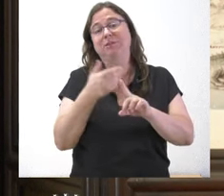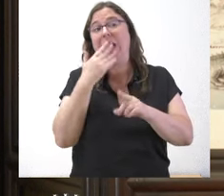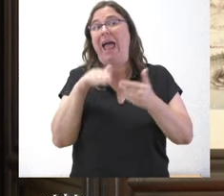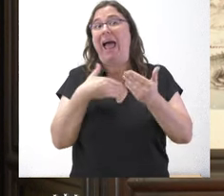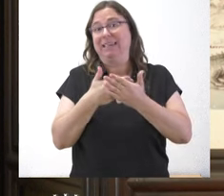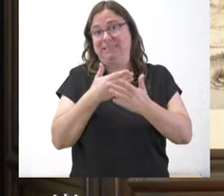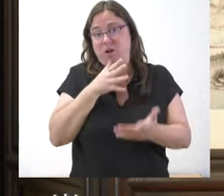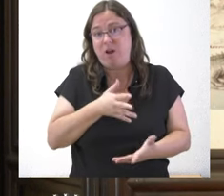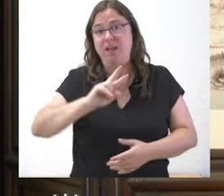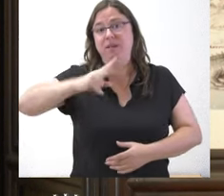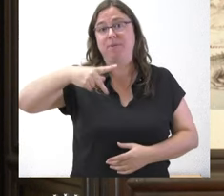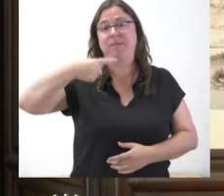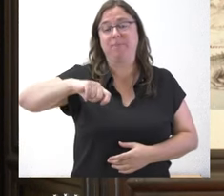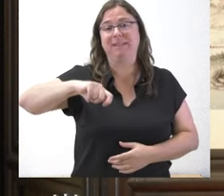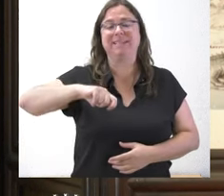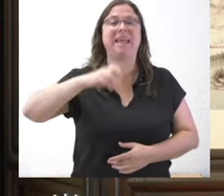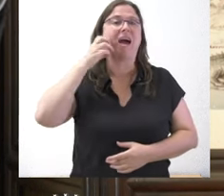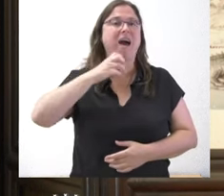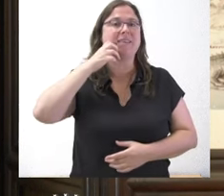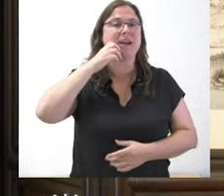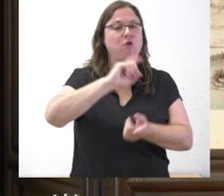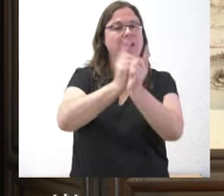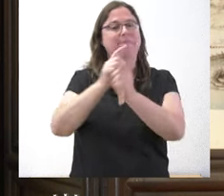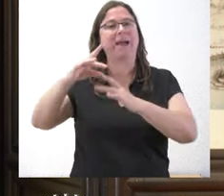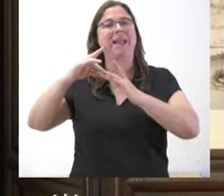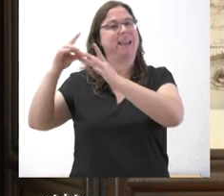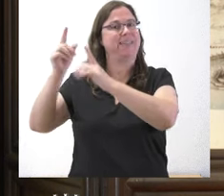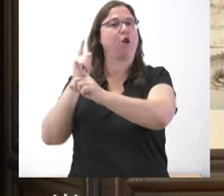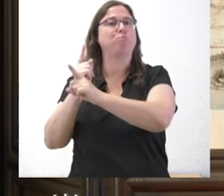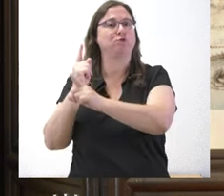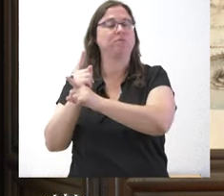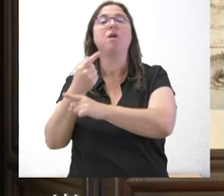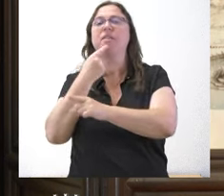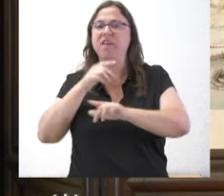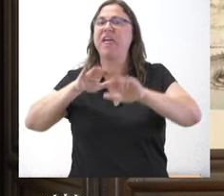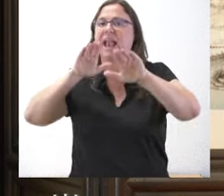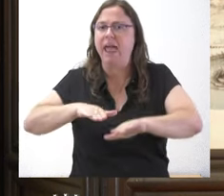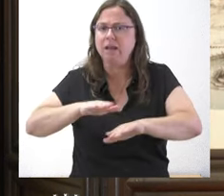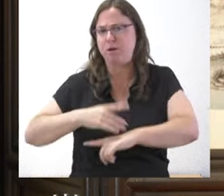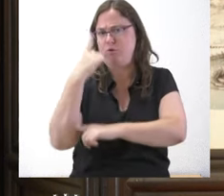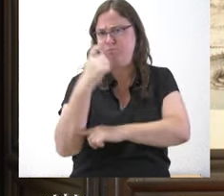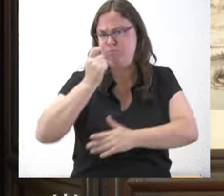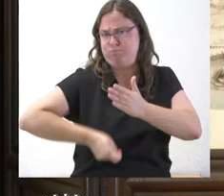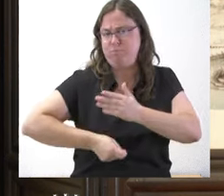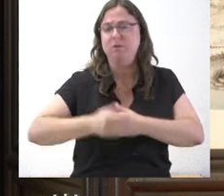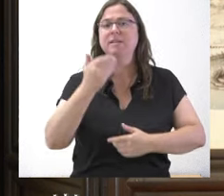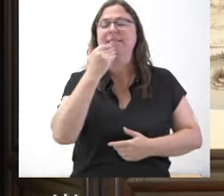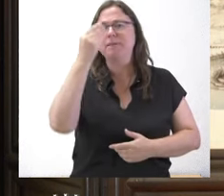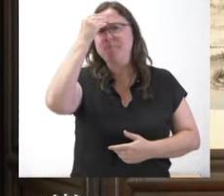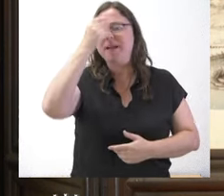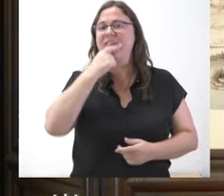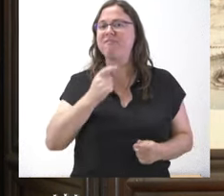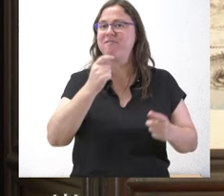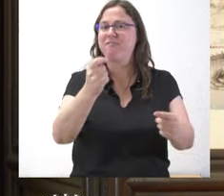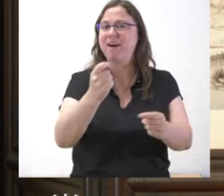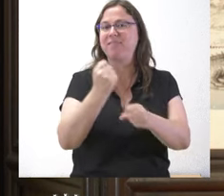vicepresidente Juan García Gallardo sea el líder de la oposición ha dicho que va a ser Leal pero contundente si cree que va a facilitar la tarea